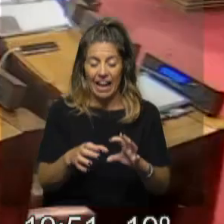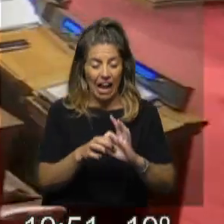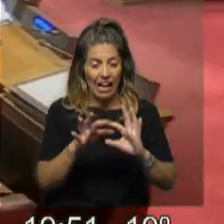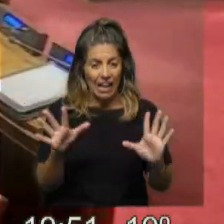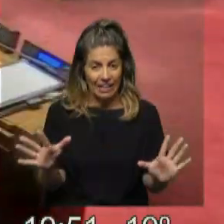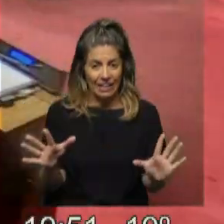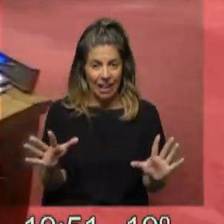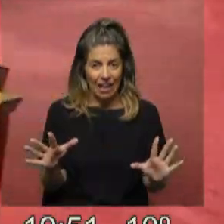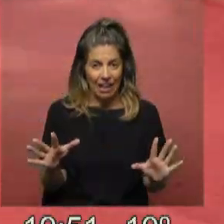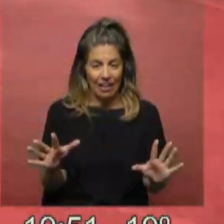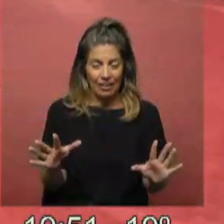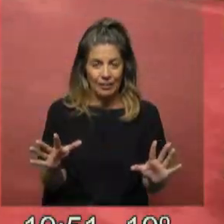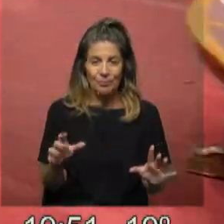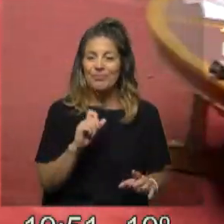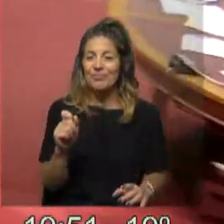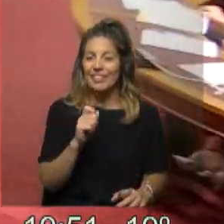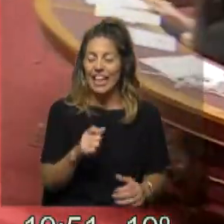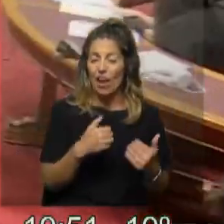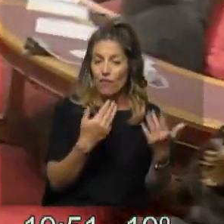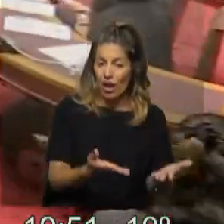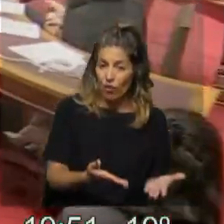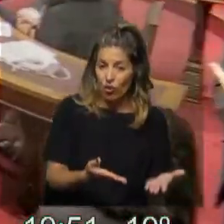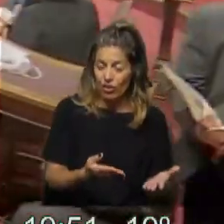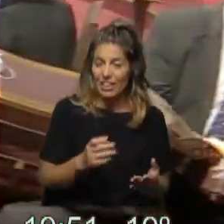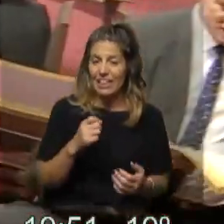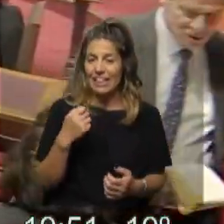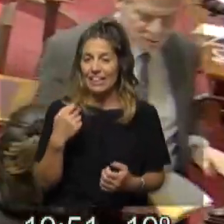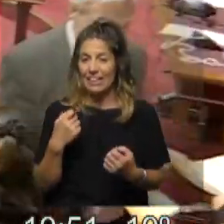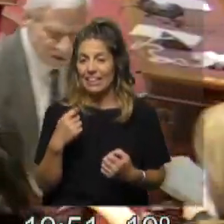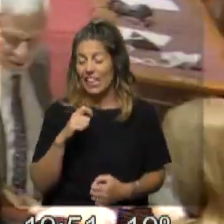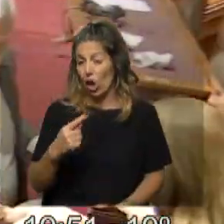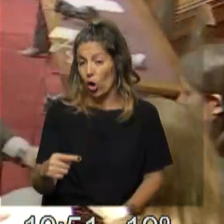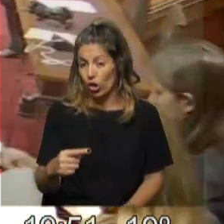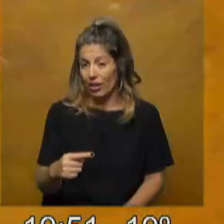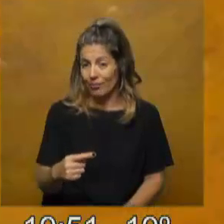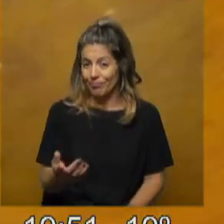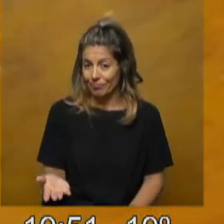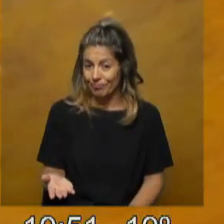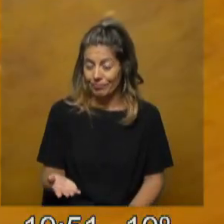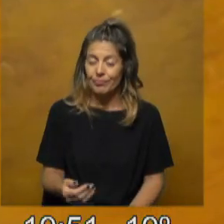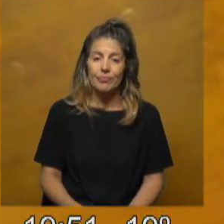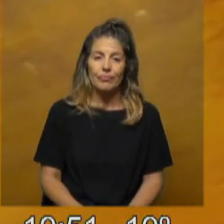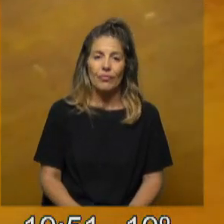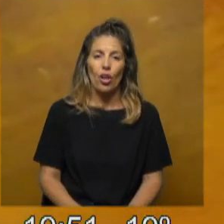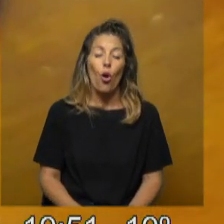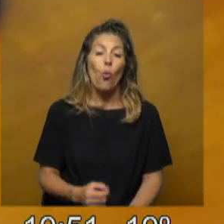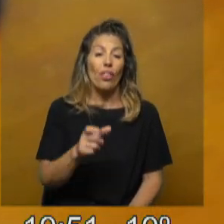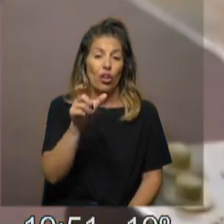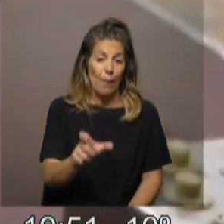claridad quiénes están a favor de una posición y quiénes a favor de otra. Es decir, cuando el